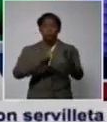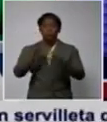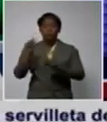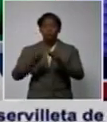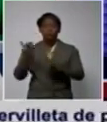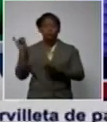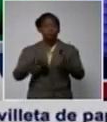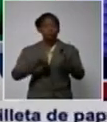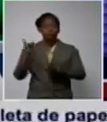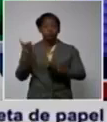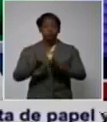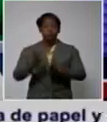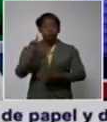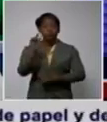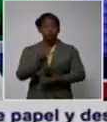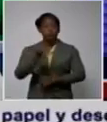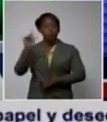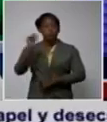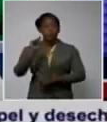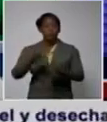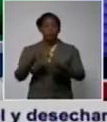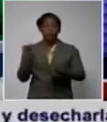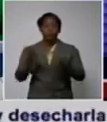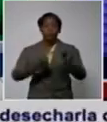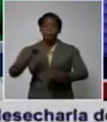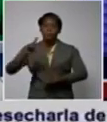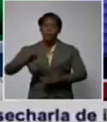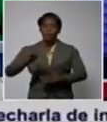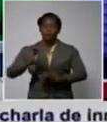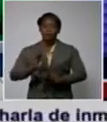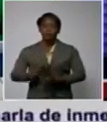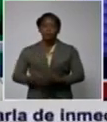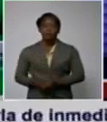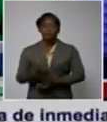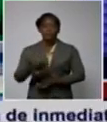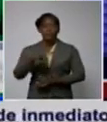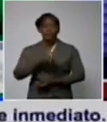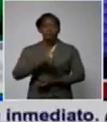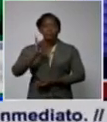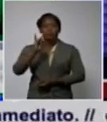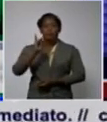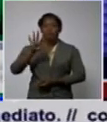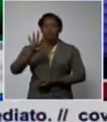pacientes importados, y ayer 753 altas.